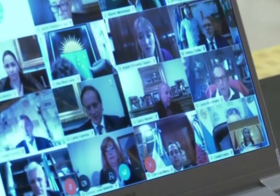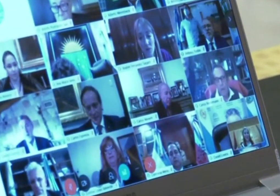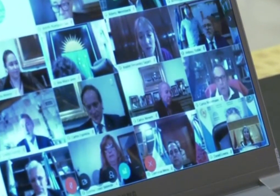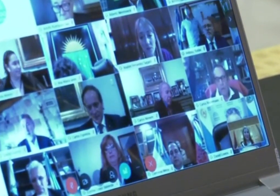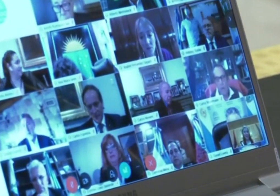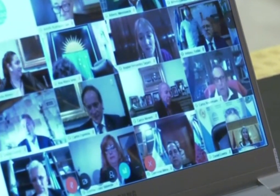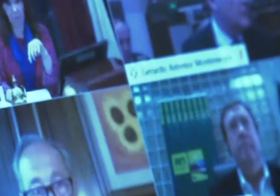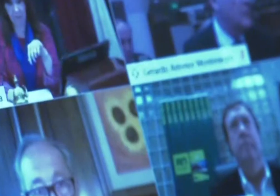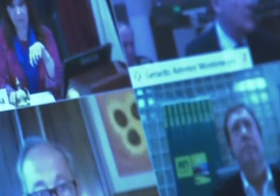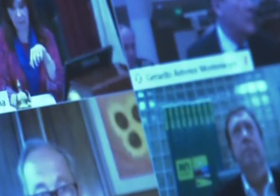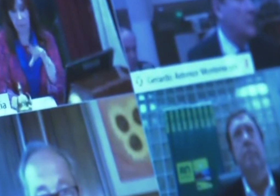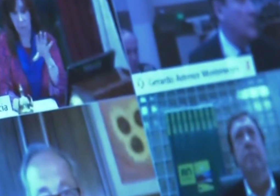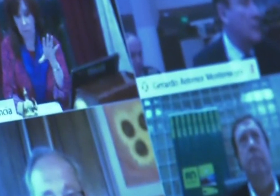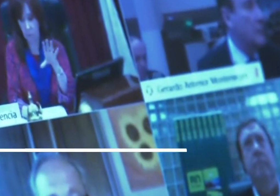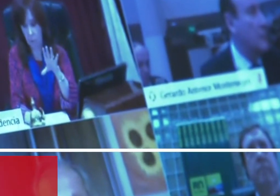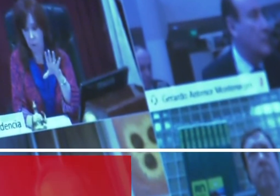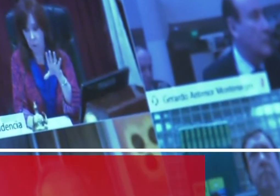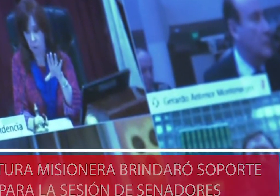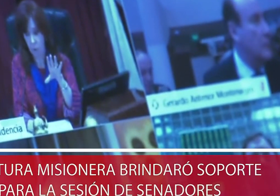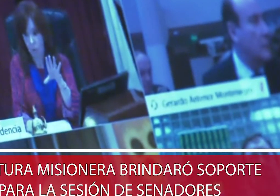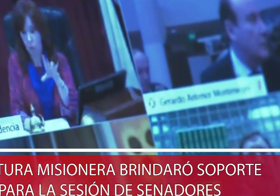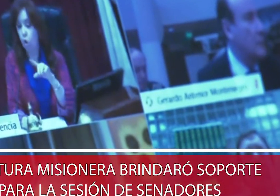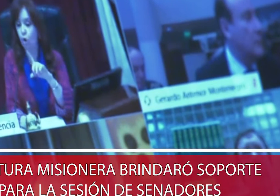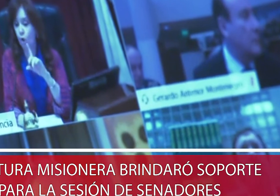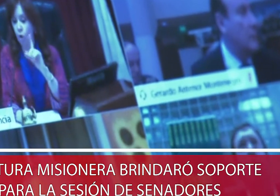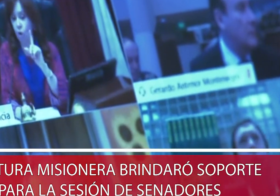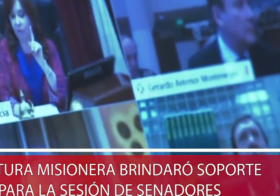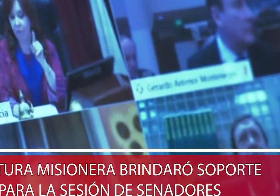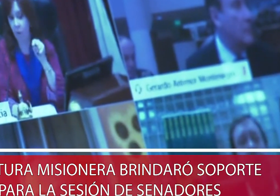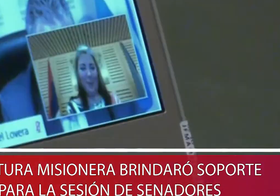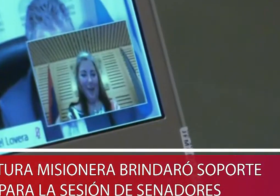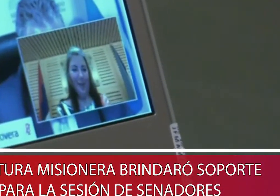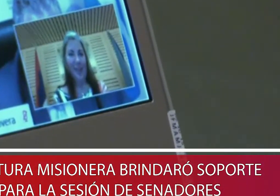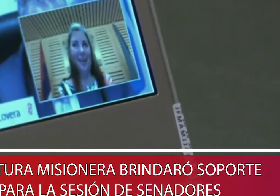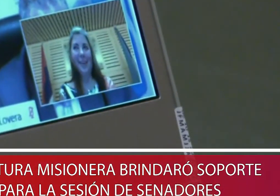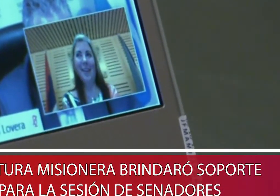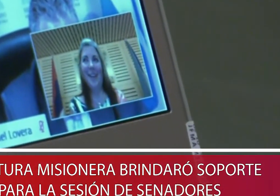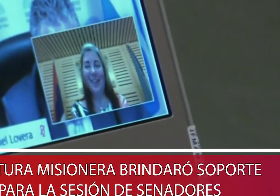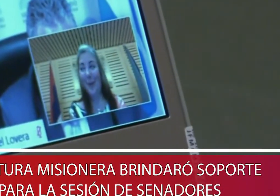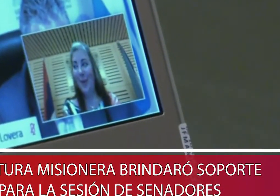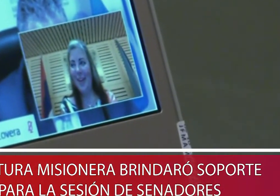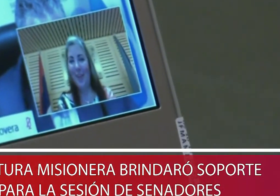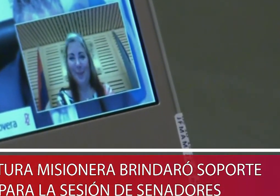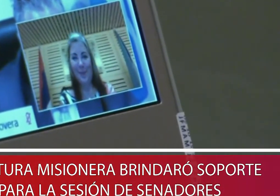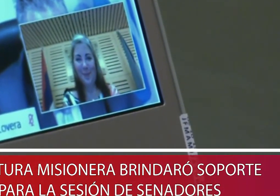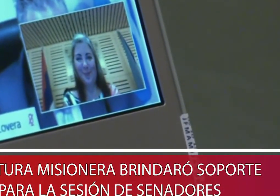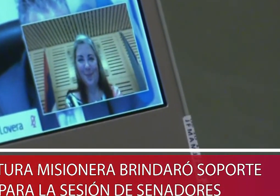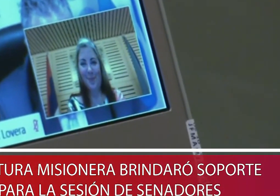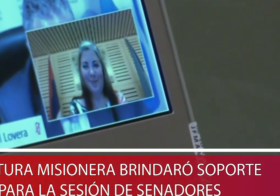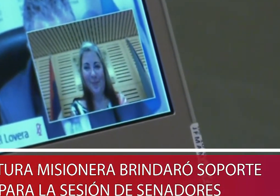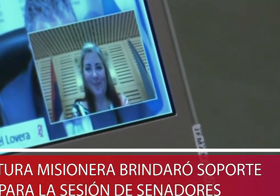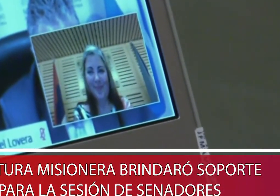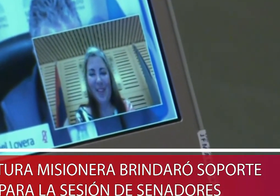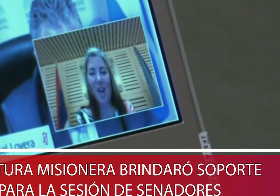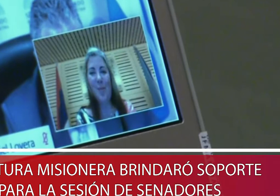el recinto digital, ayudó muchísimo porque ellos fueron los que, por ejemplo, me montaron todo en